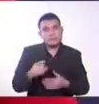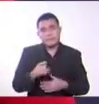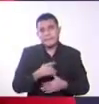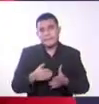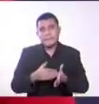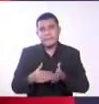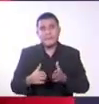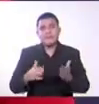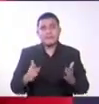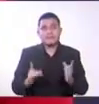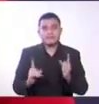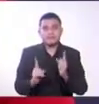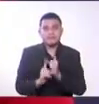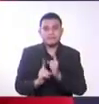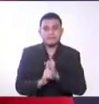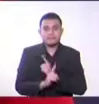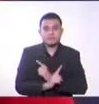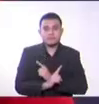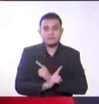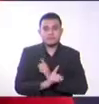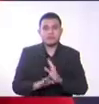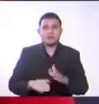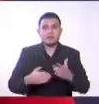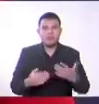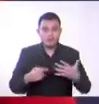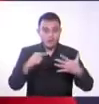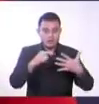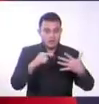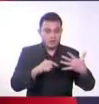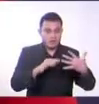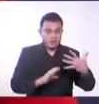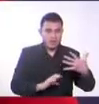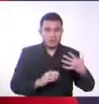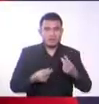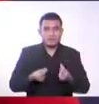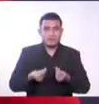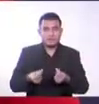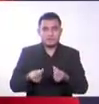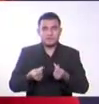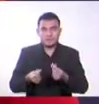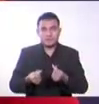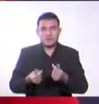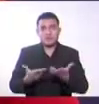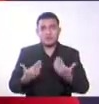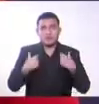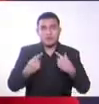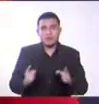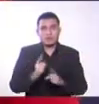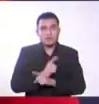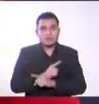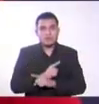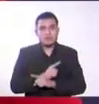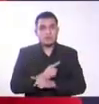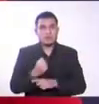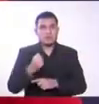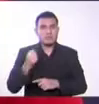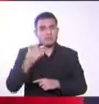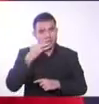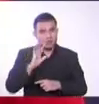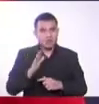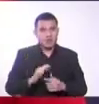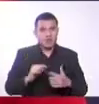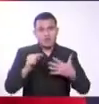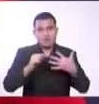de las modificaciones, es que el Código Tributario tuvo modificaciones importantes, como en el caso del tema del